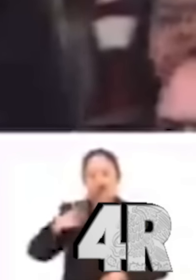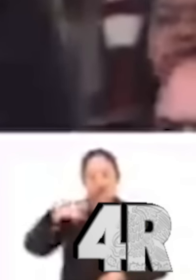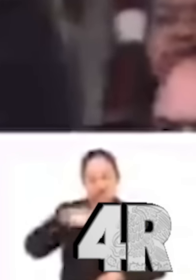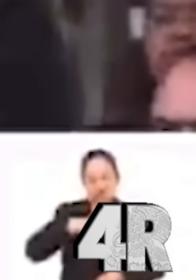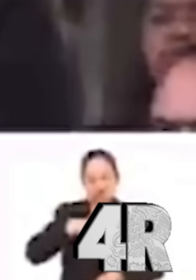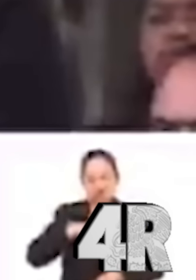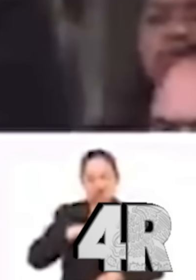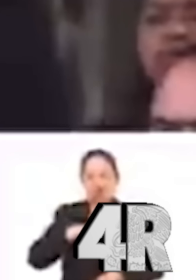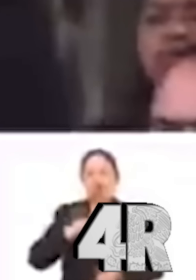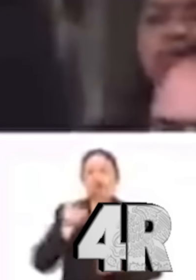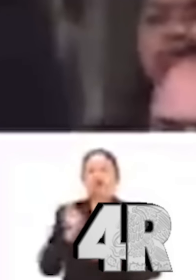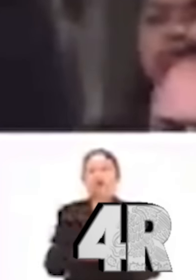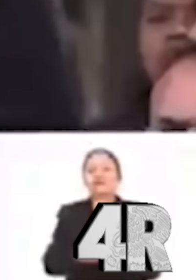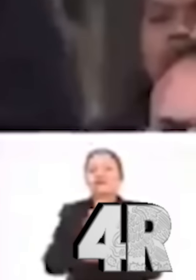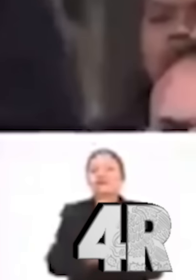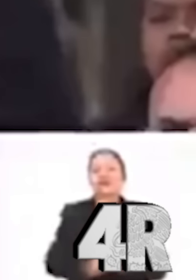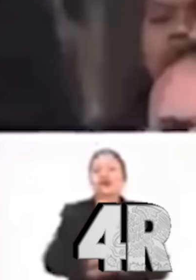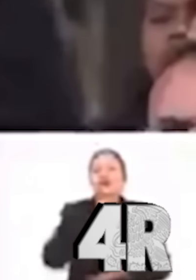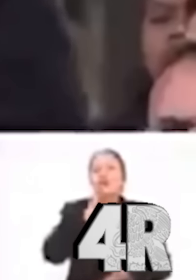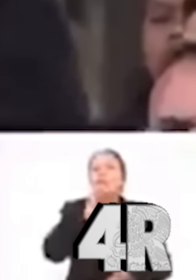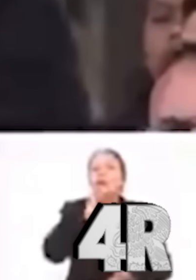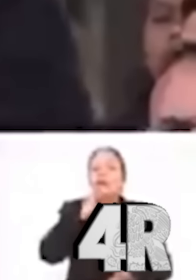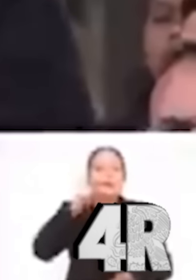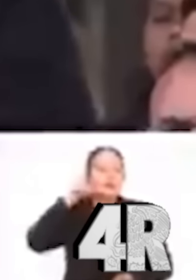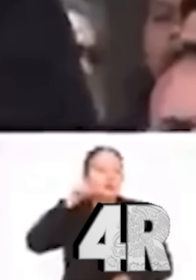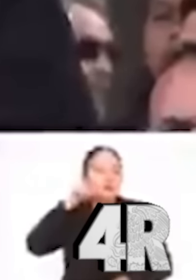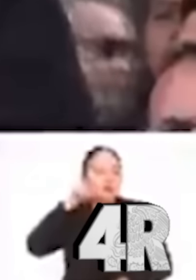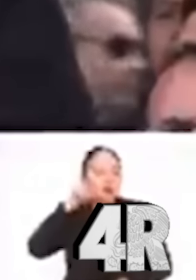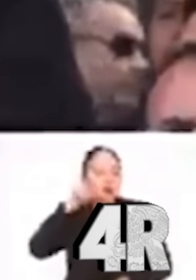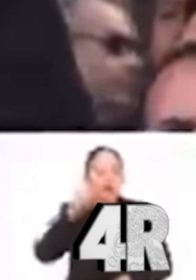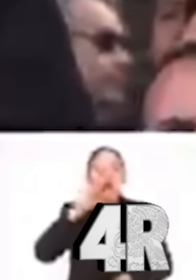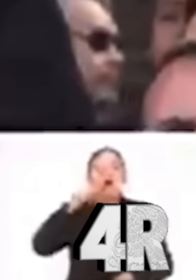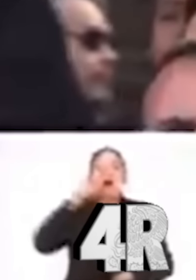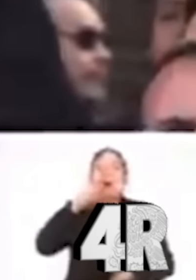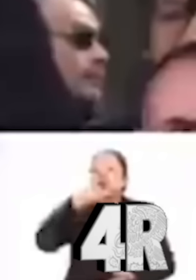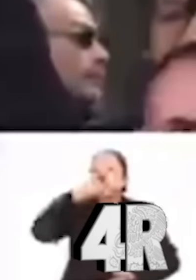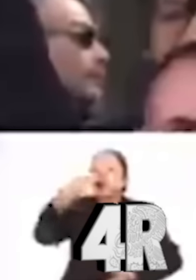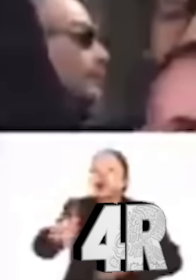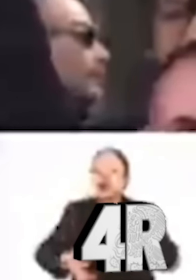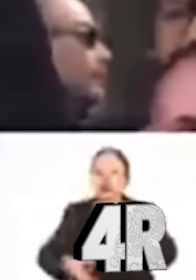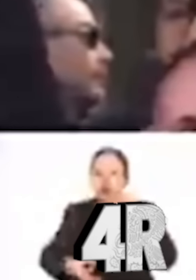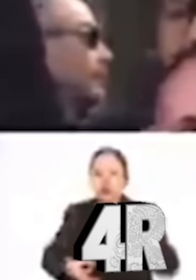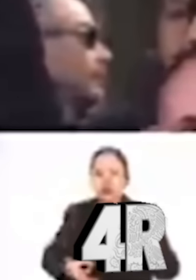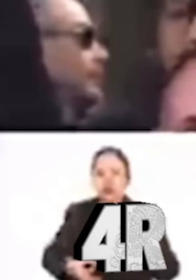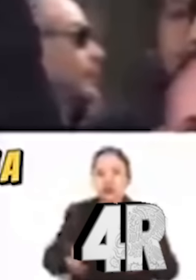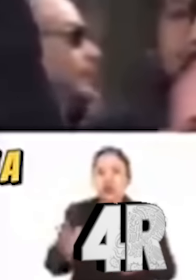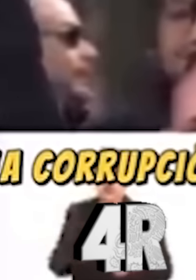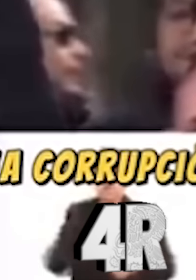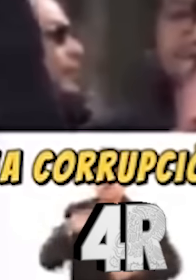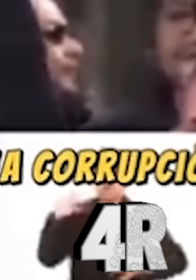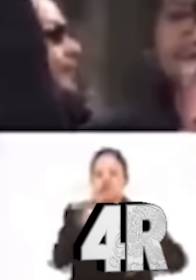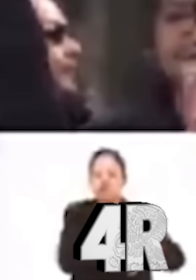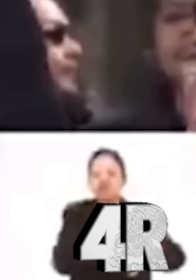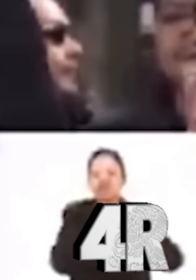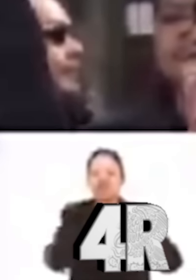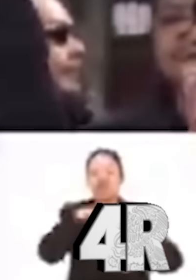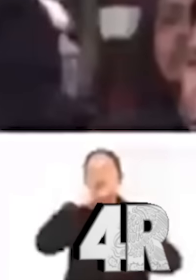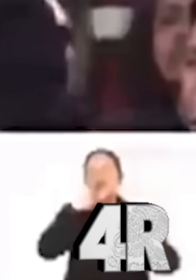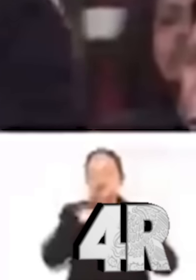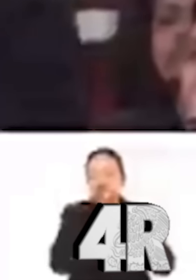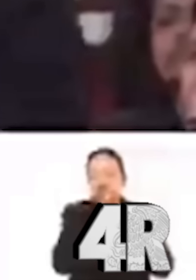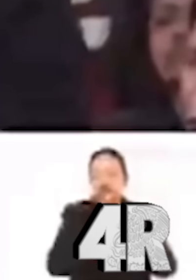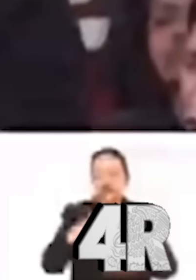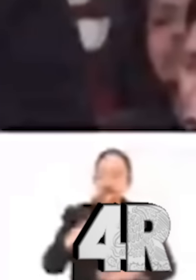informar desde mañana. Saldré a informar a la gente y a luchar contra la corrupción. Voy a